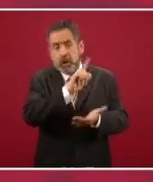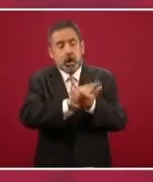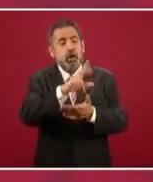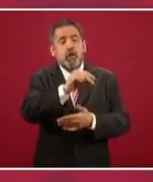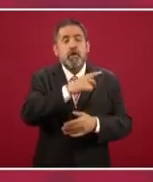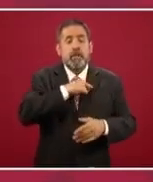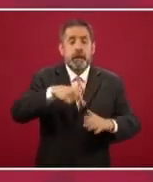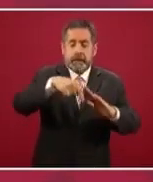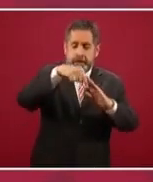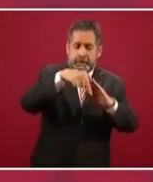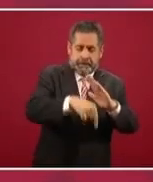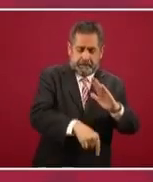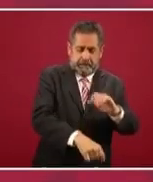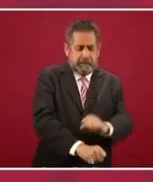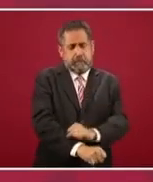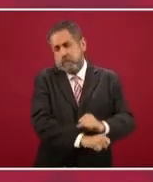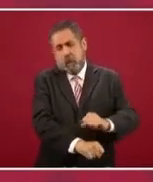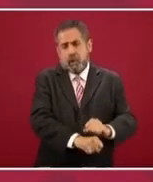Nosotros